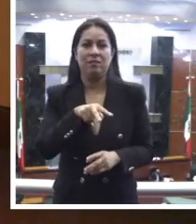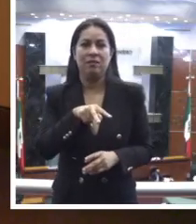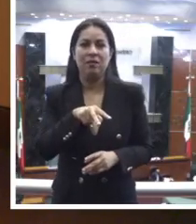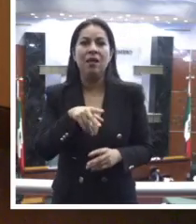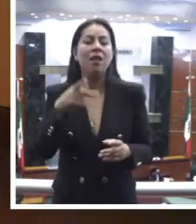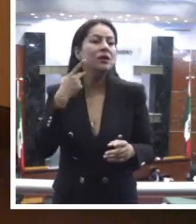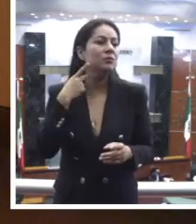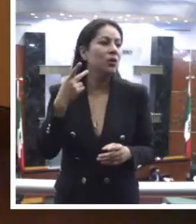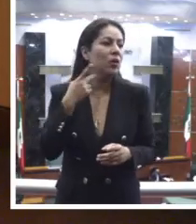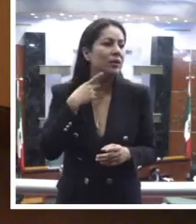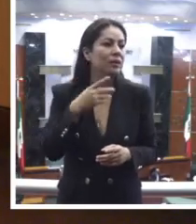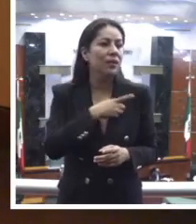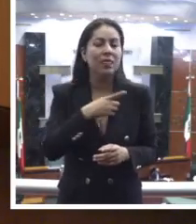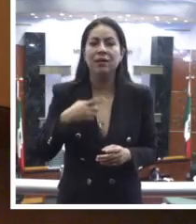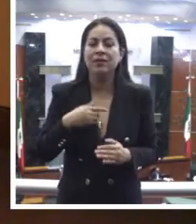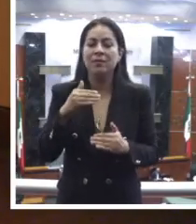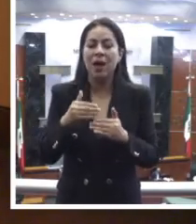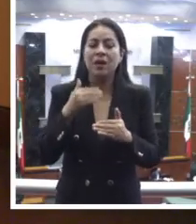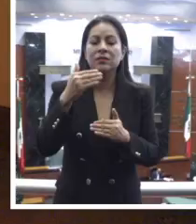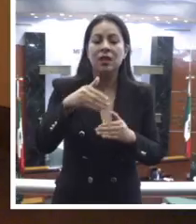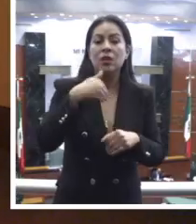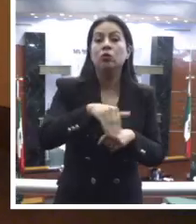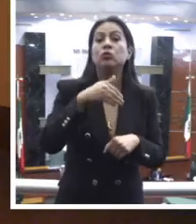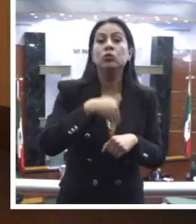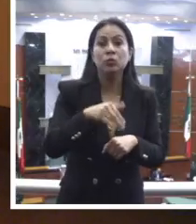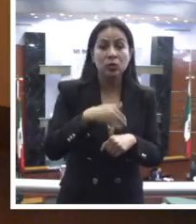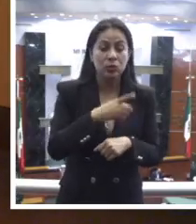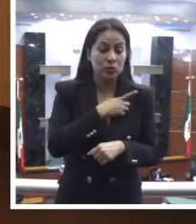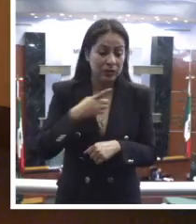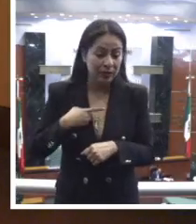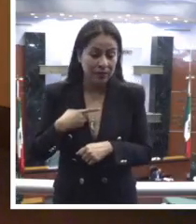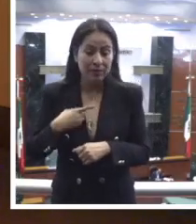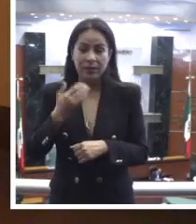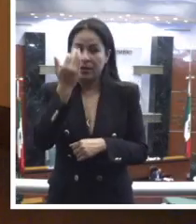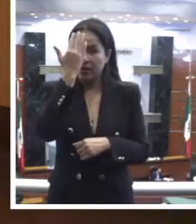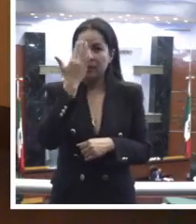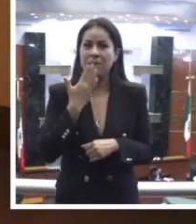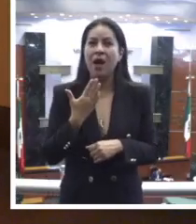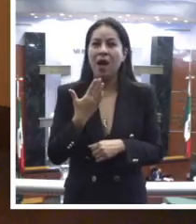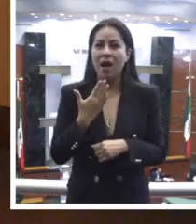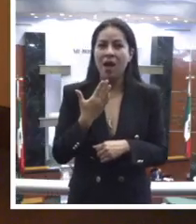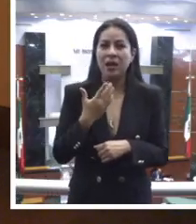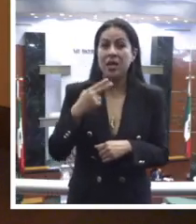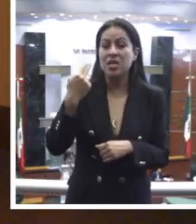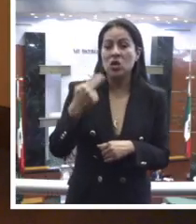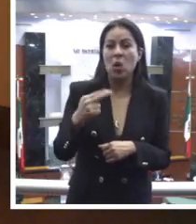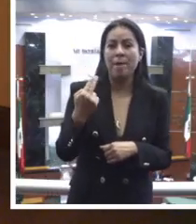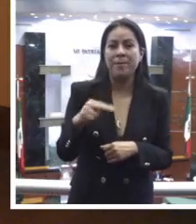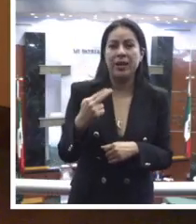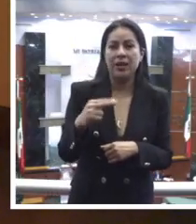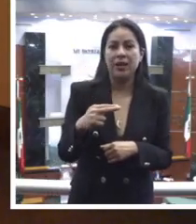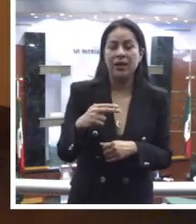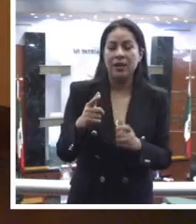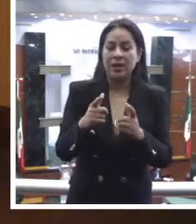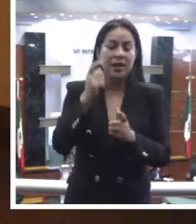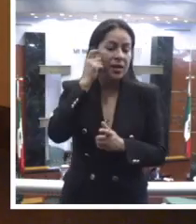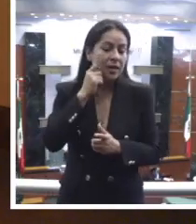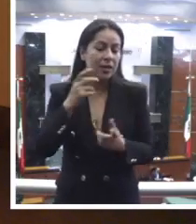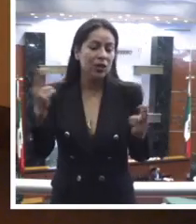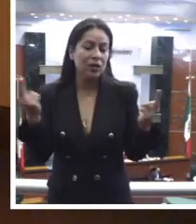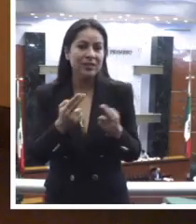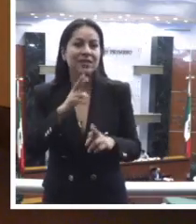Las políticas públicas deben ir más allá de las cifras, deben tener rostro y nombre. Guerrero